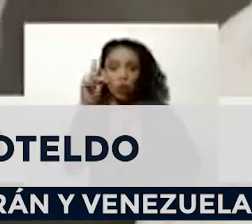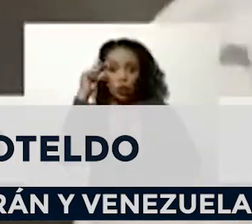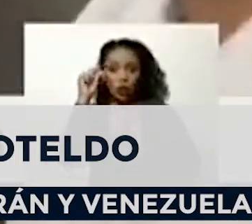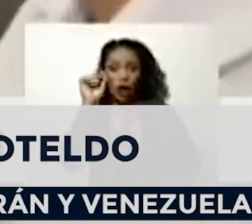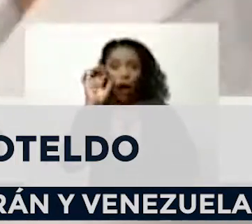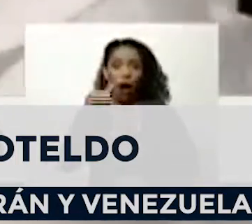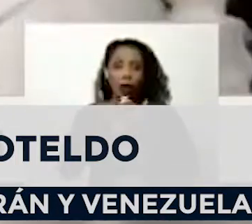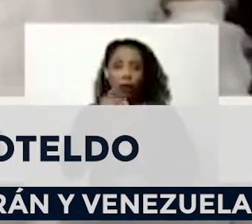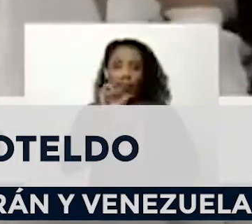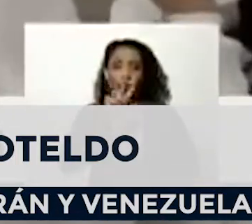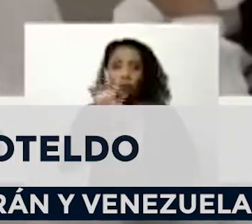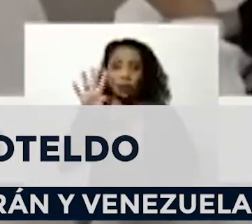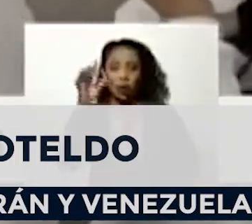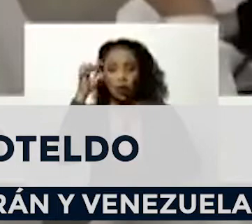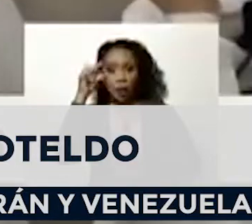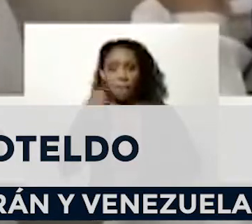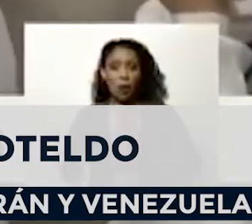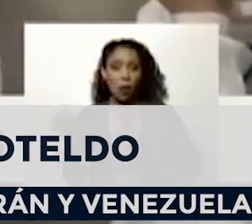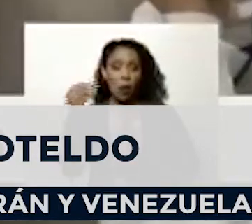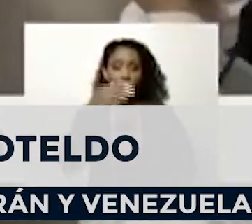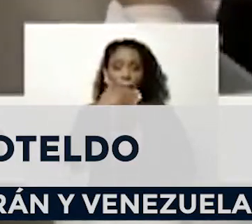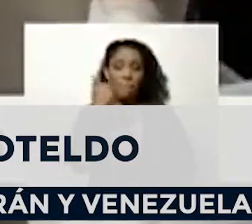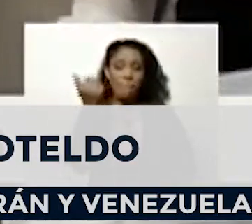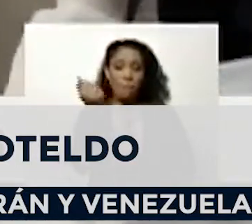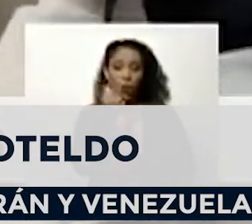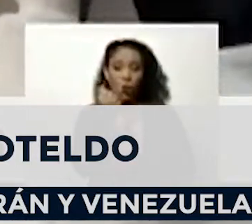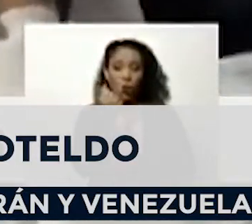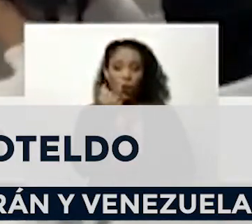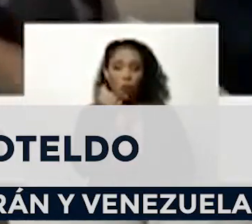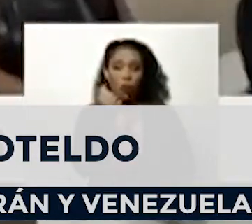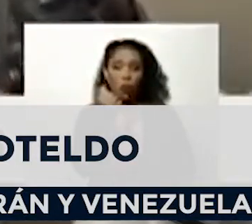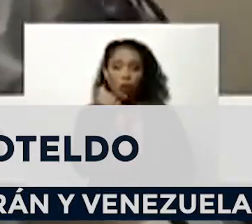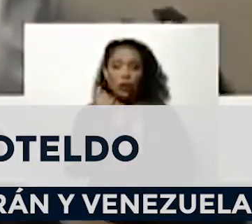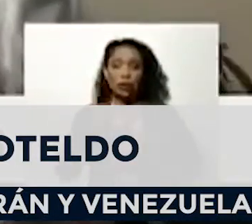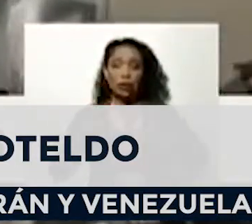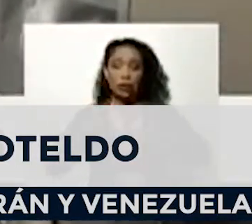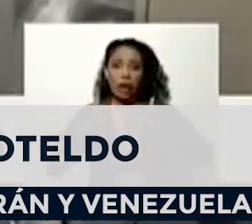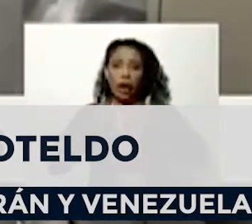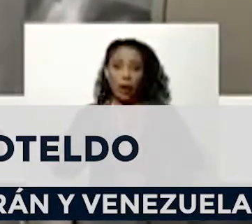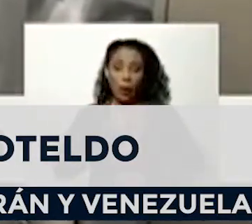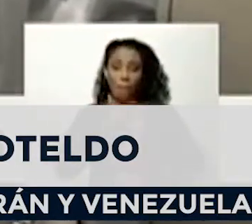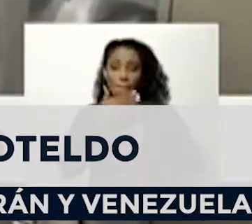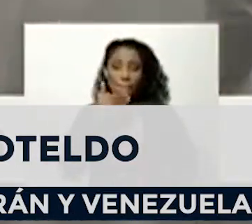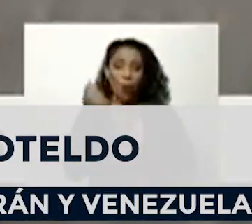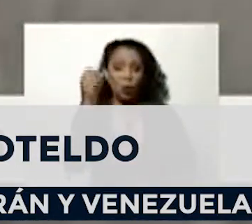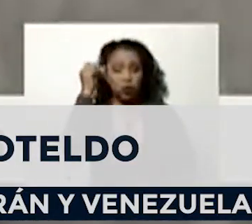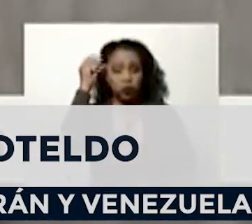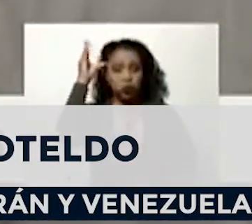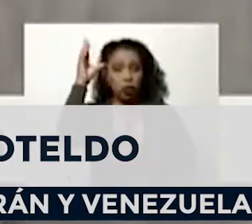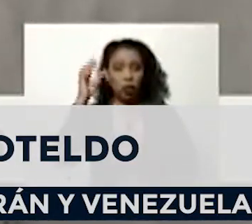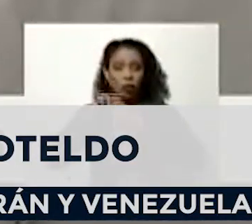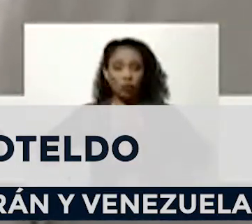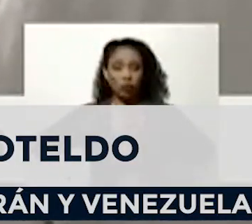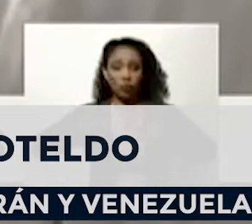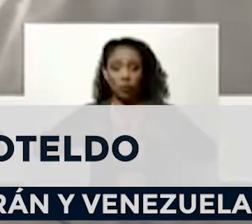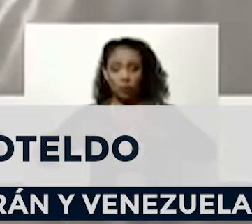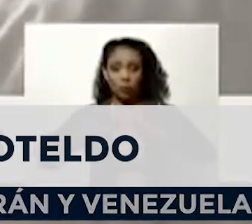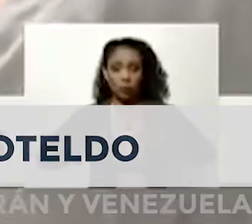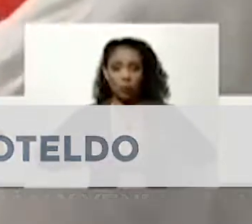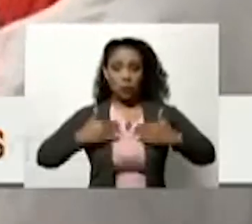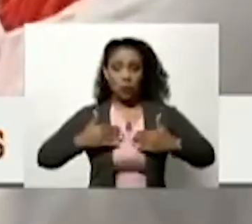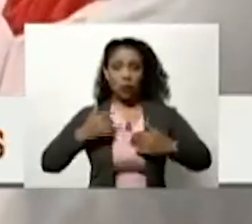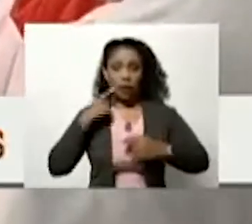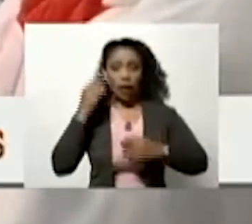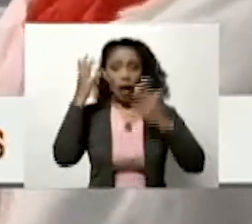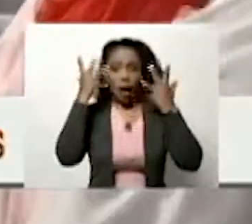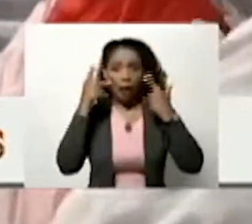35 días, pero además mejorando su salud, mejorando su capacidad inmunológica, lo que evitaría